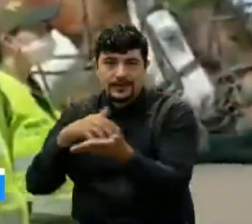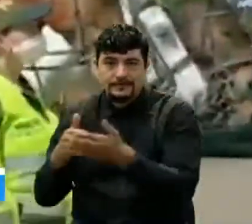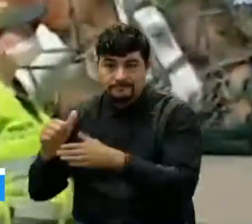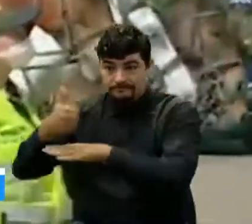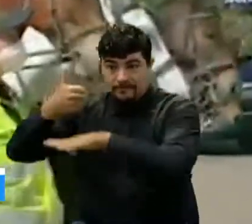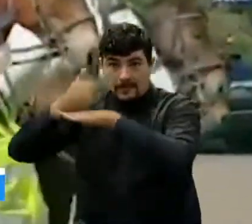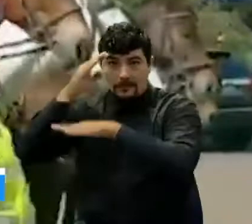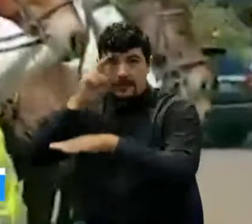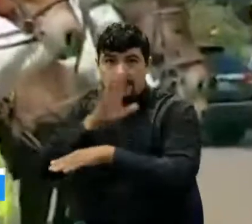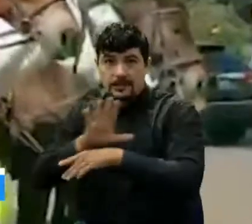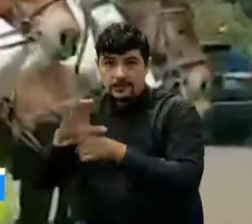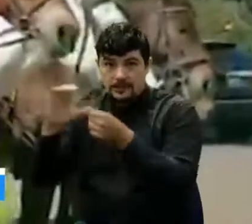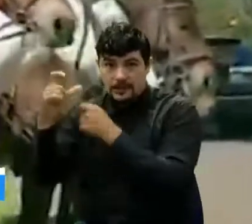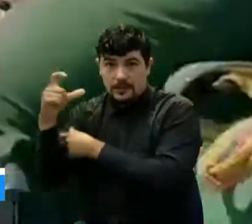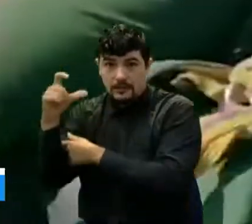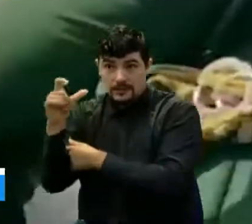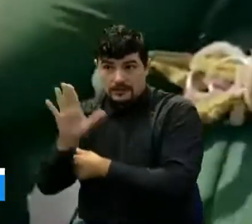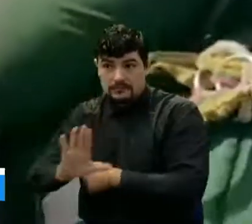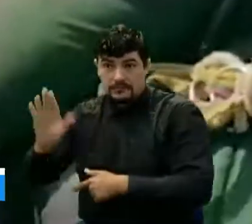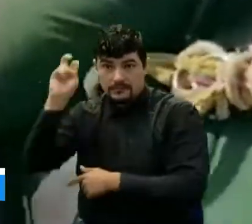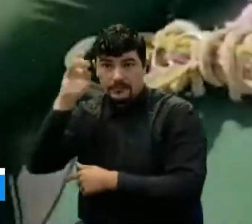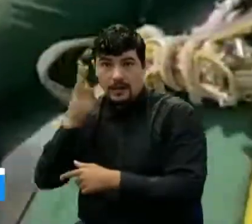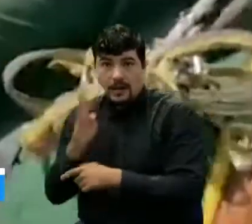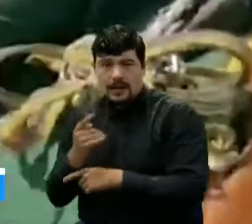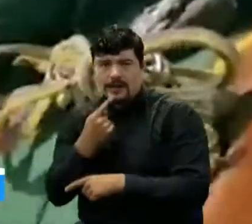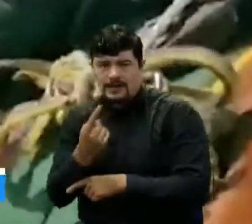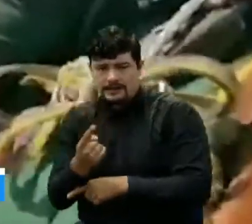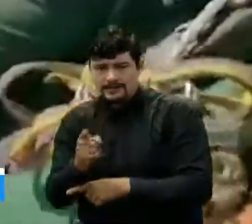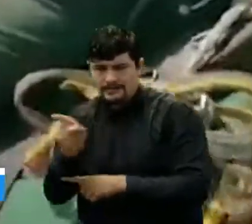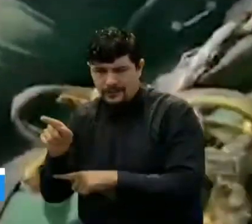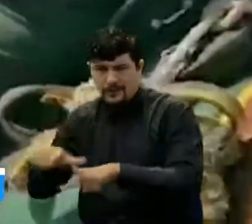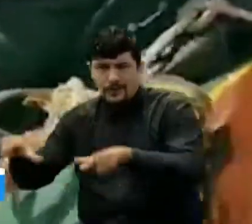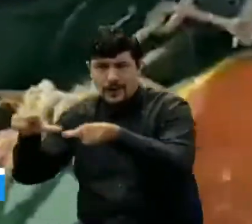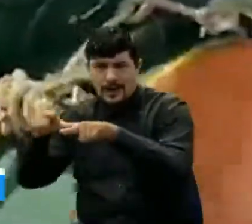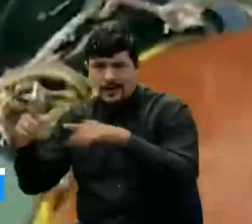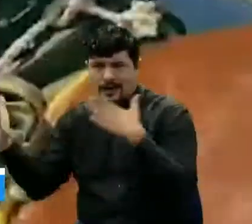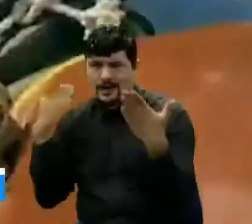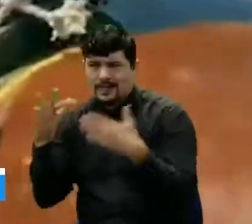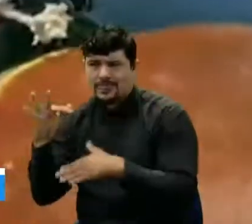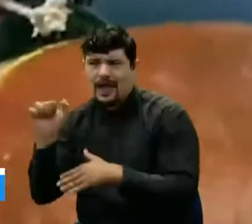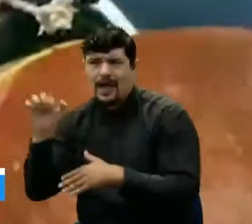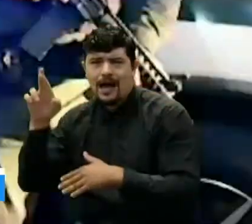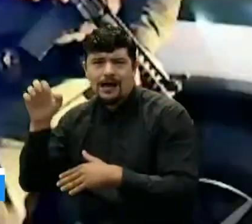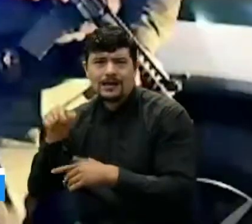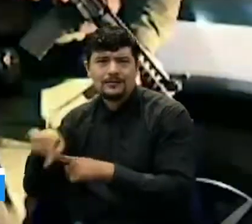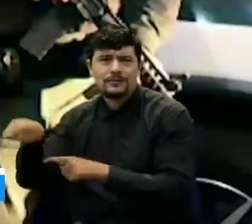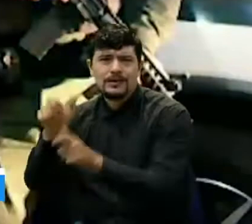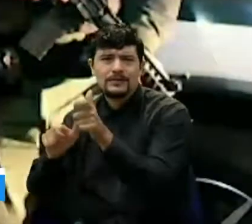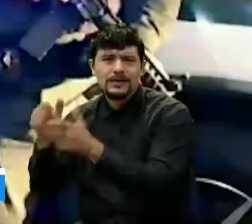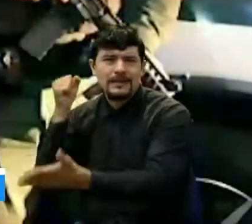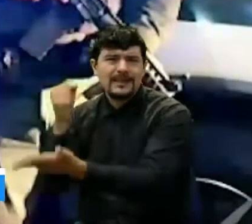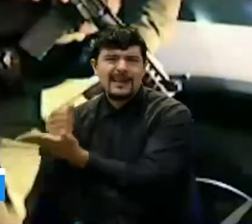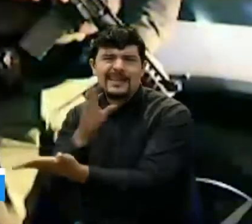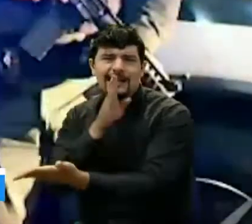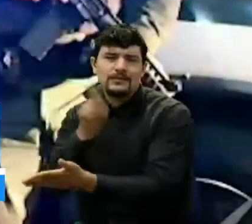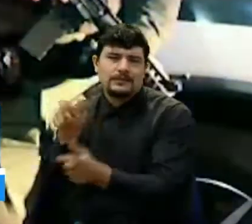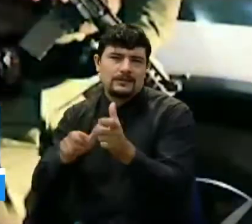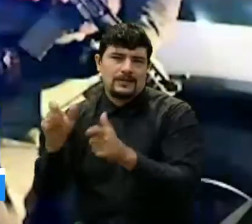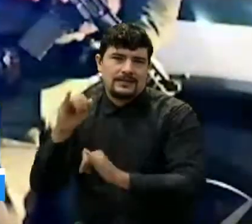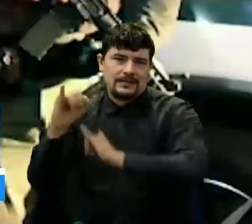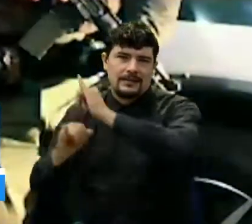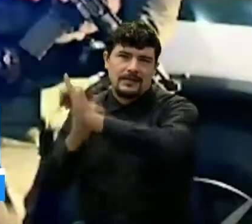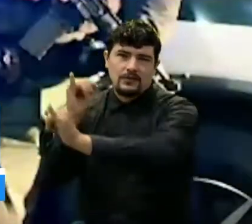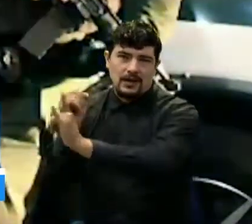Norte de Santander señaló que las personas asesinadas en zona rural del Tarra son extranjeros. Estas personas de